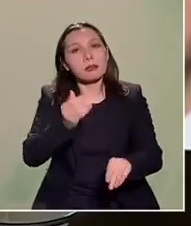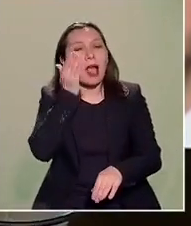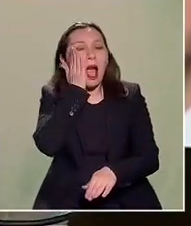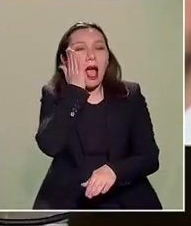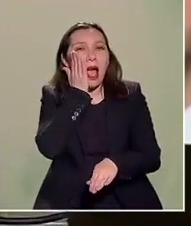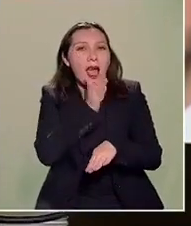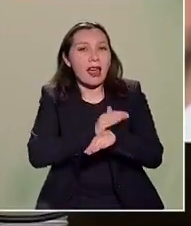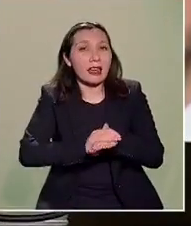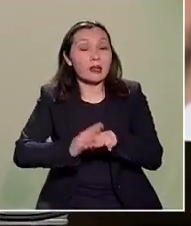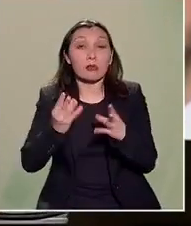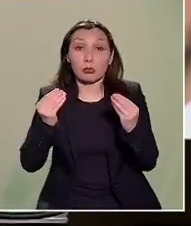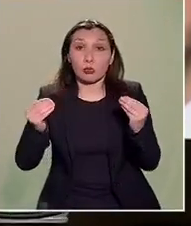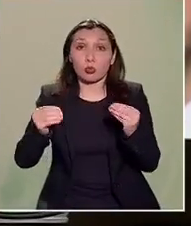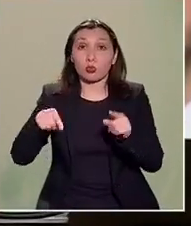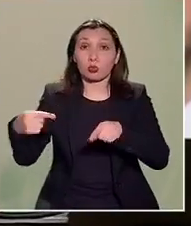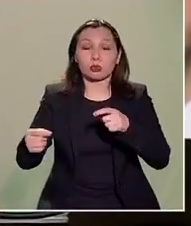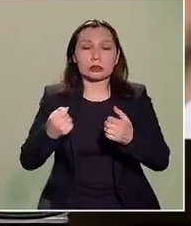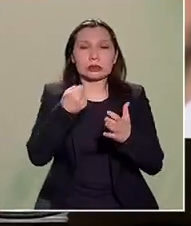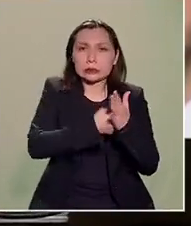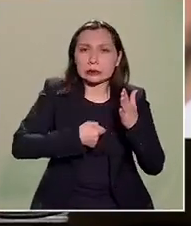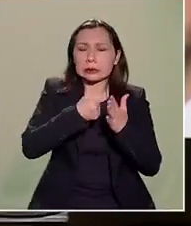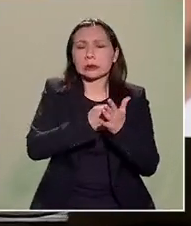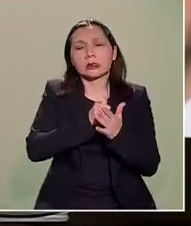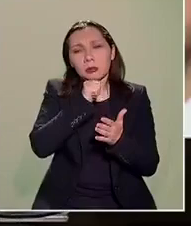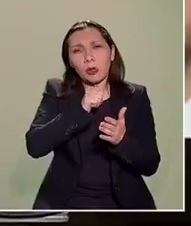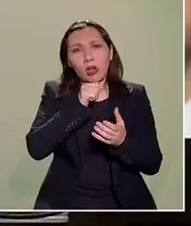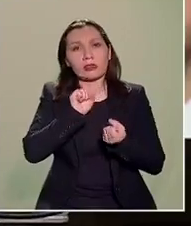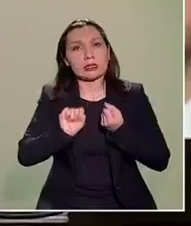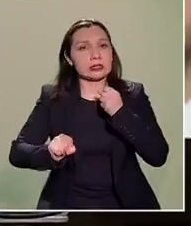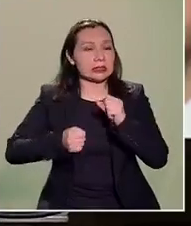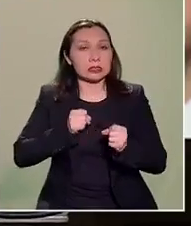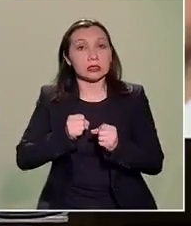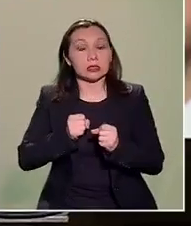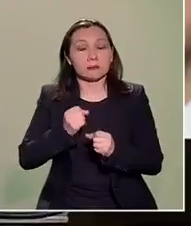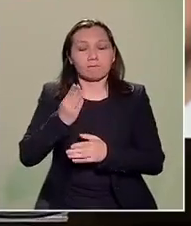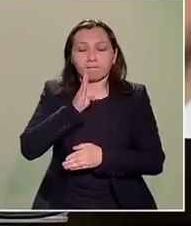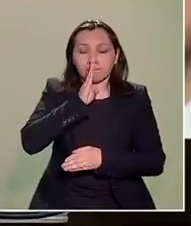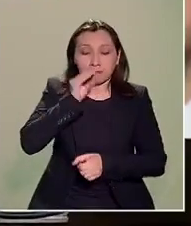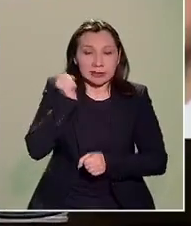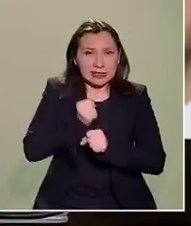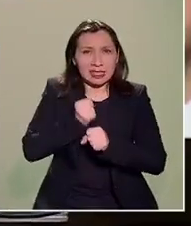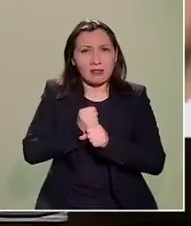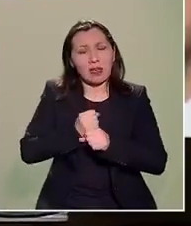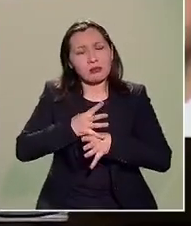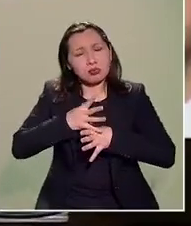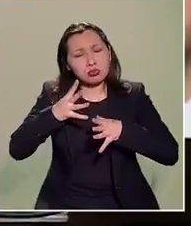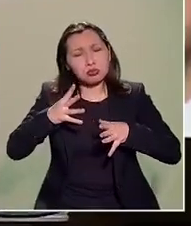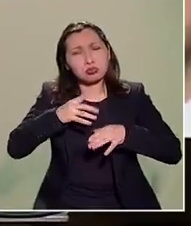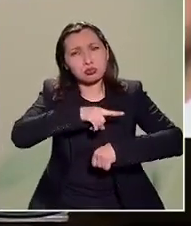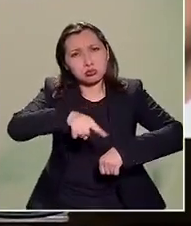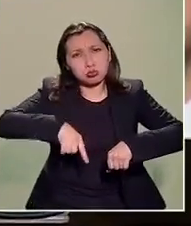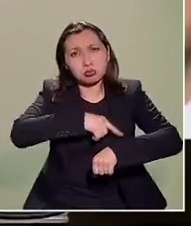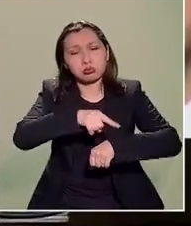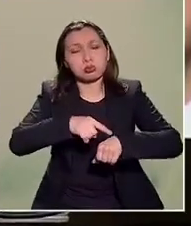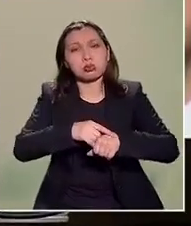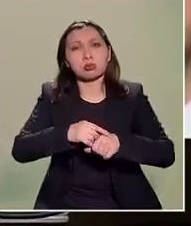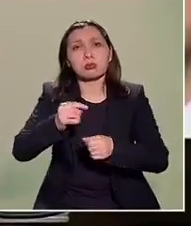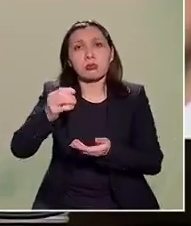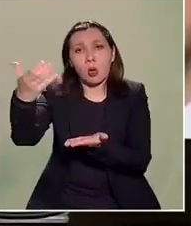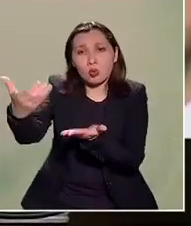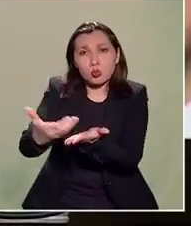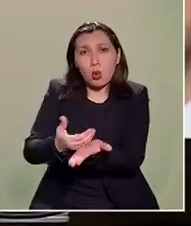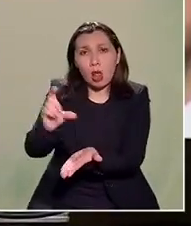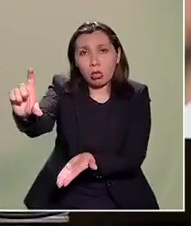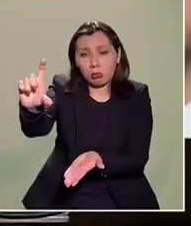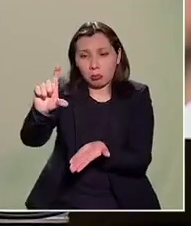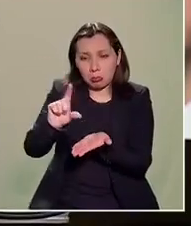hay mucho de hombre que lucha por la pobreza obligadas a trabajar duramente por modesto salario